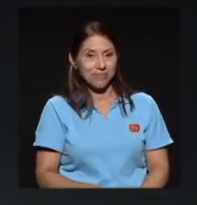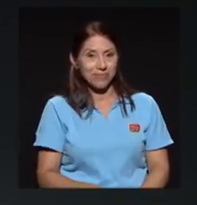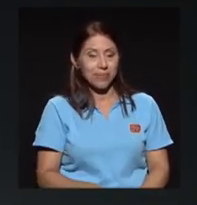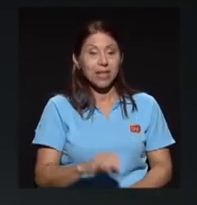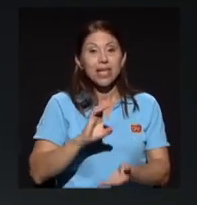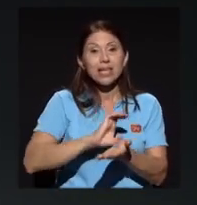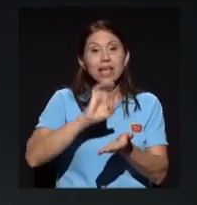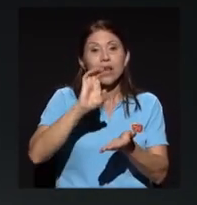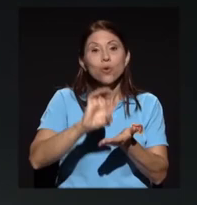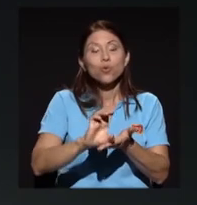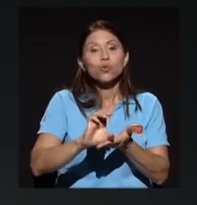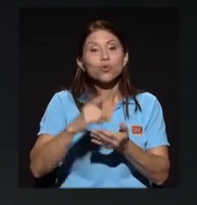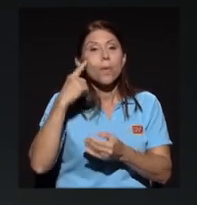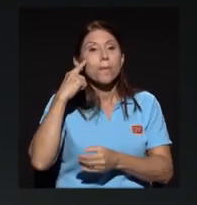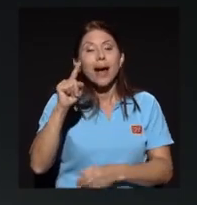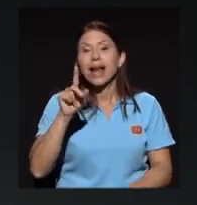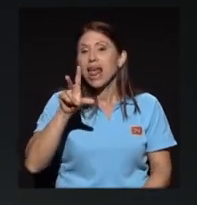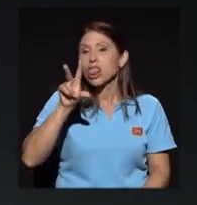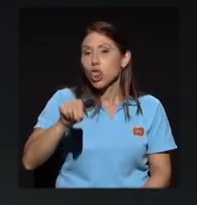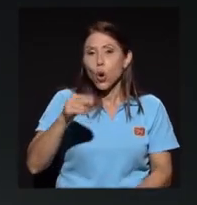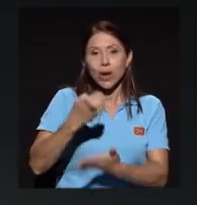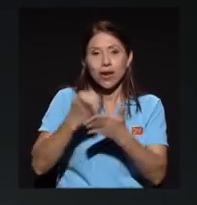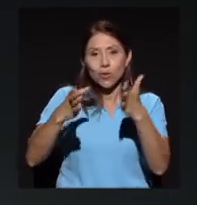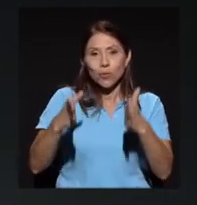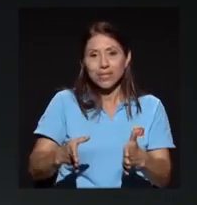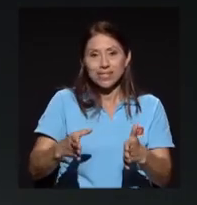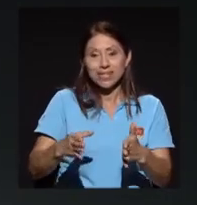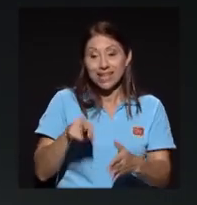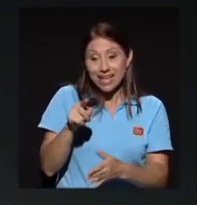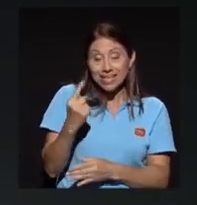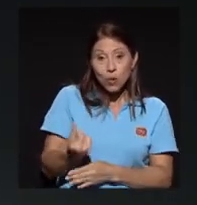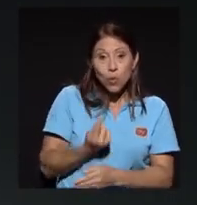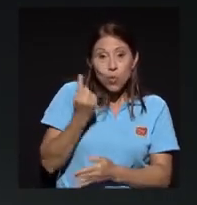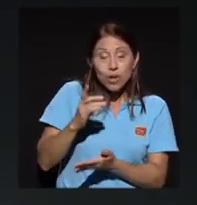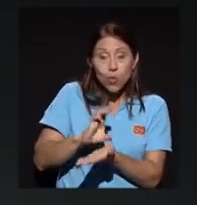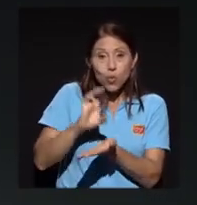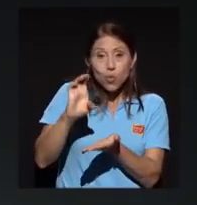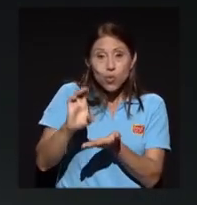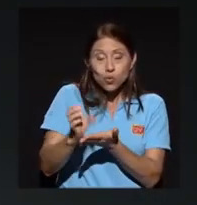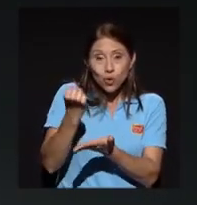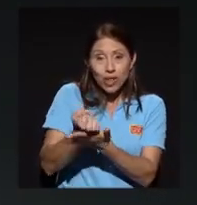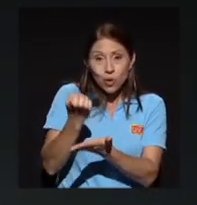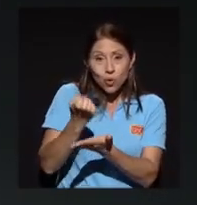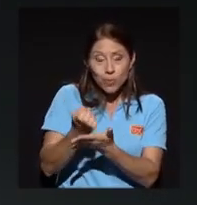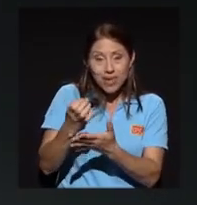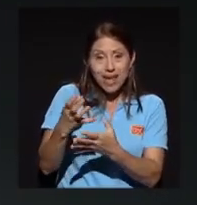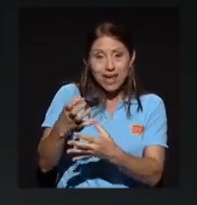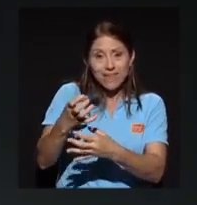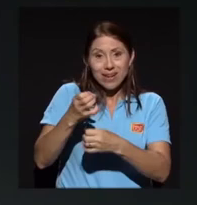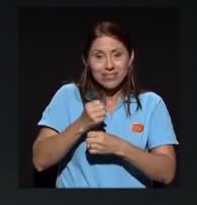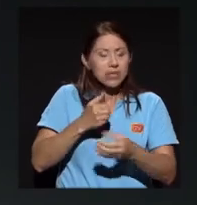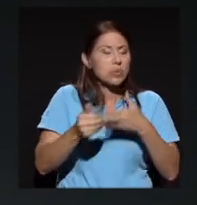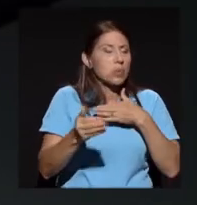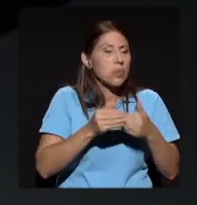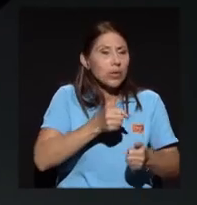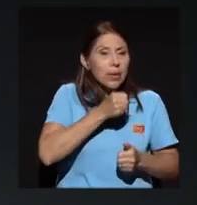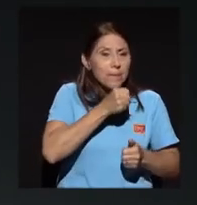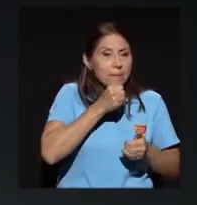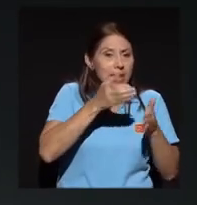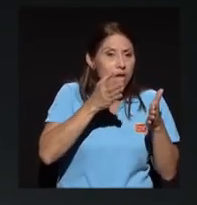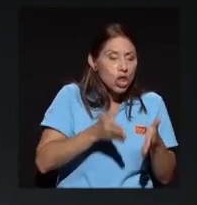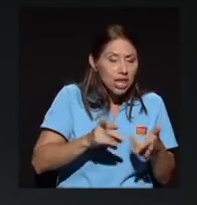no economistas, porque es el único curso de economía que ellos van a recibir, y cuando esos sean periodistas, sean abogados,